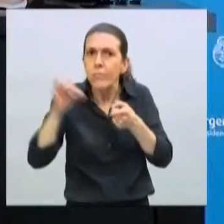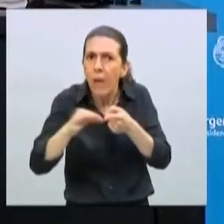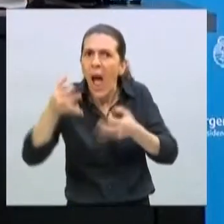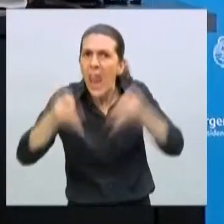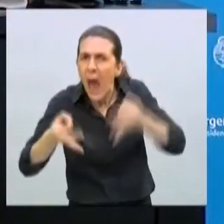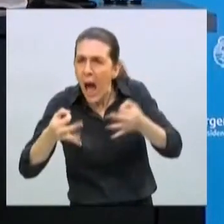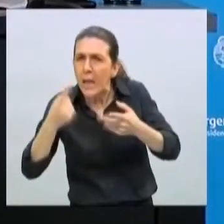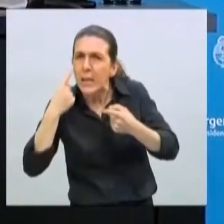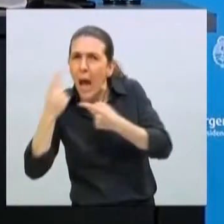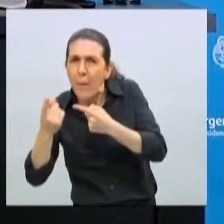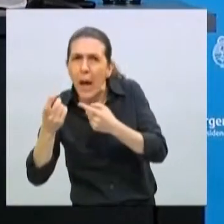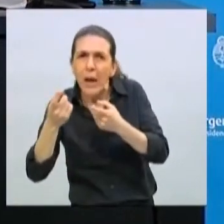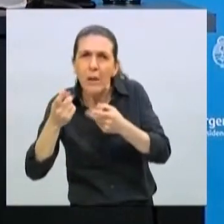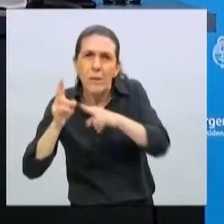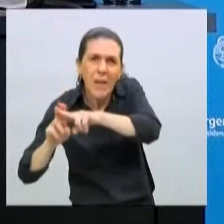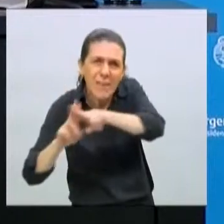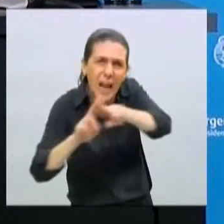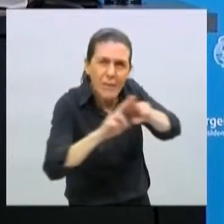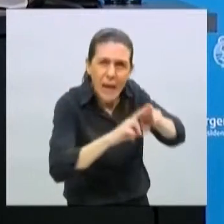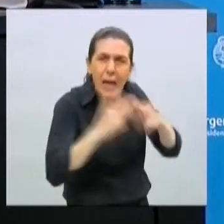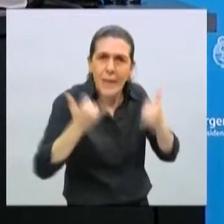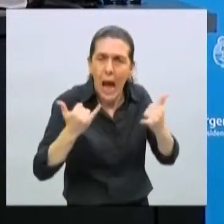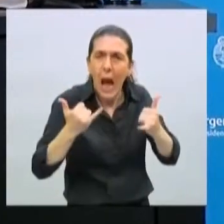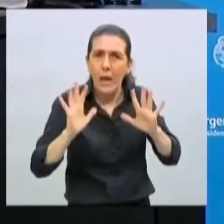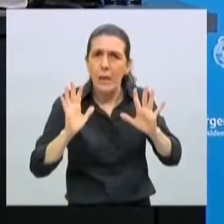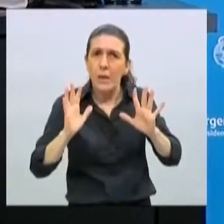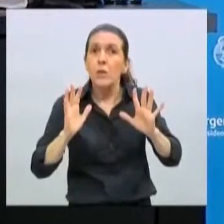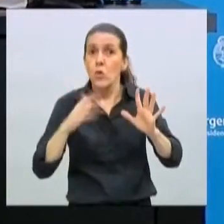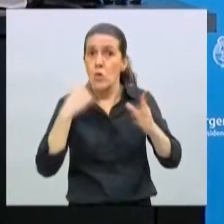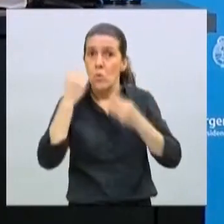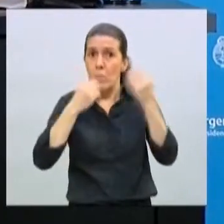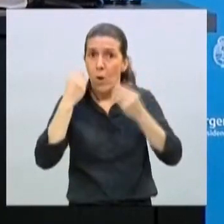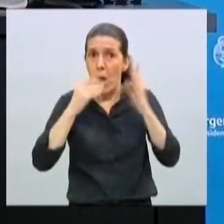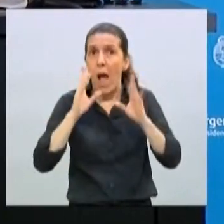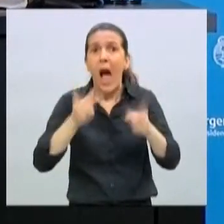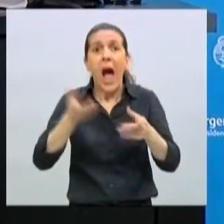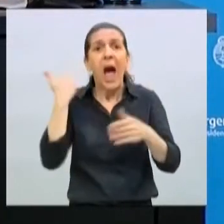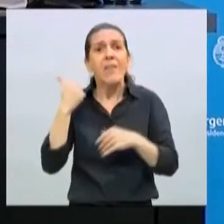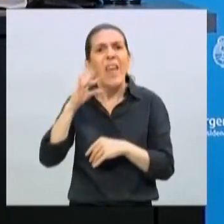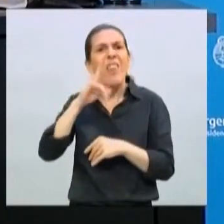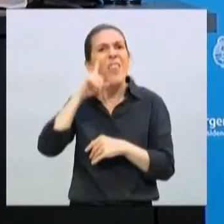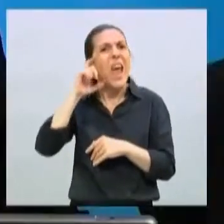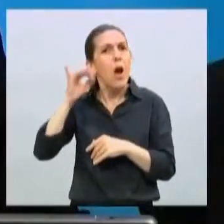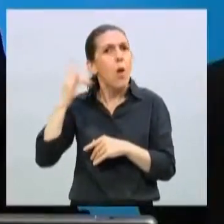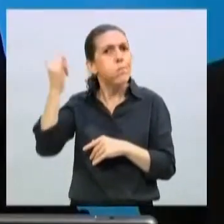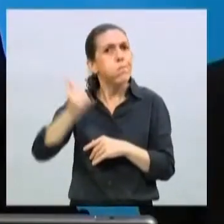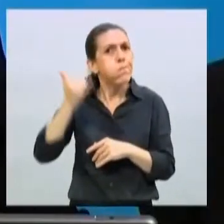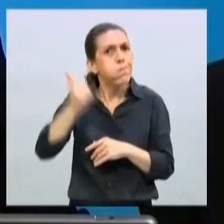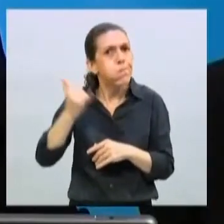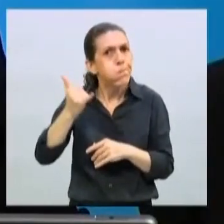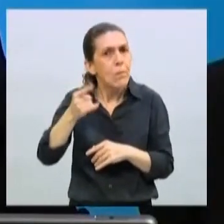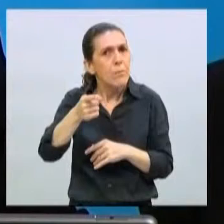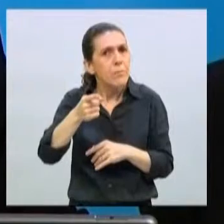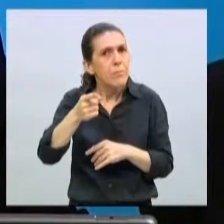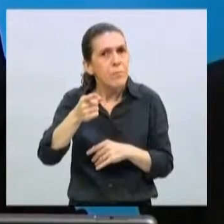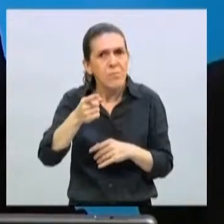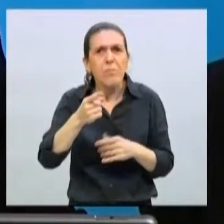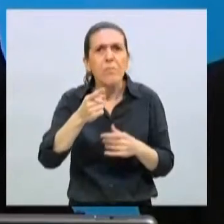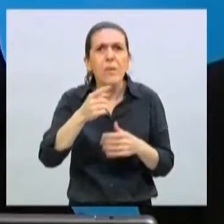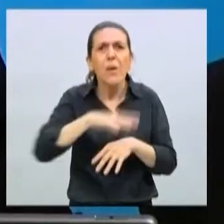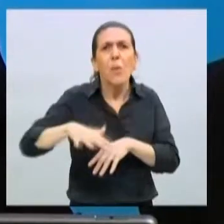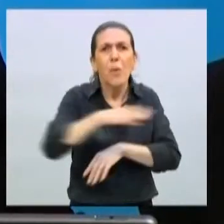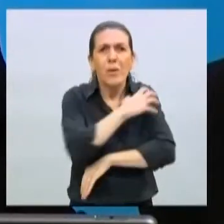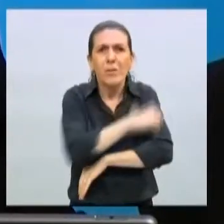exactamente cómo estábamos, y la verdad los resultados son preocupantes. Me contaba Diego que en la 1114